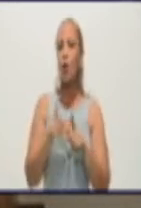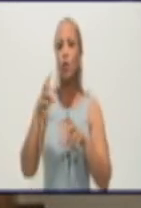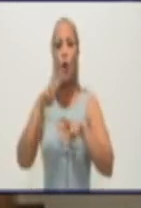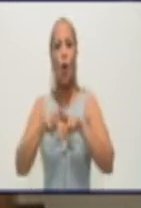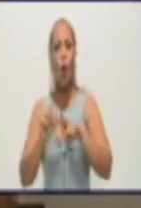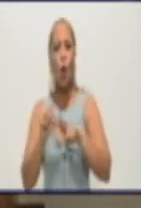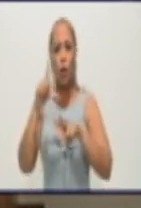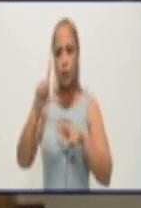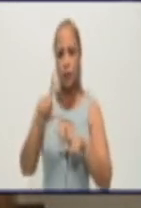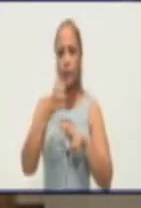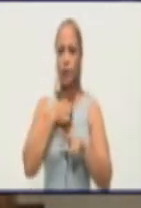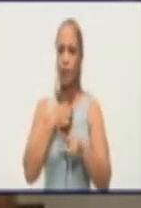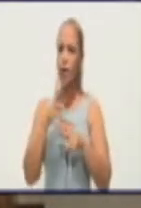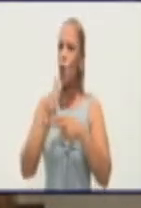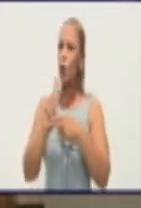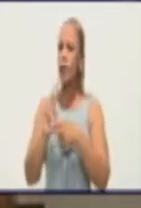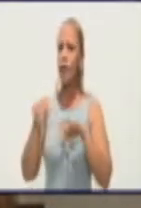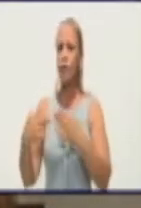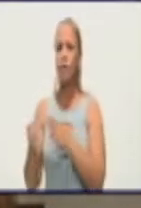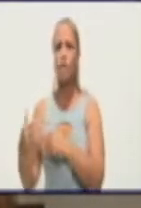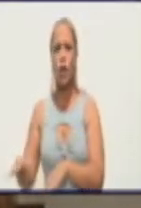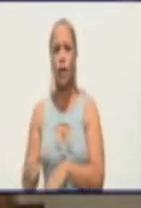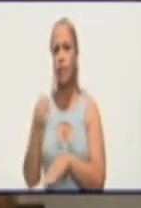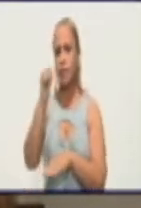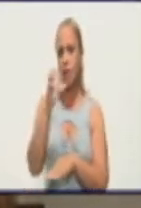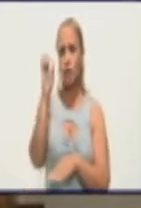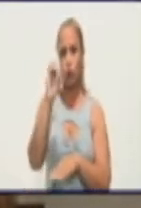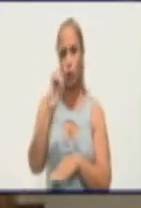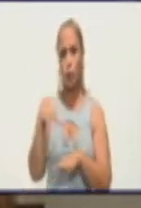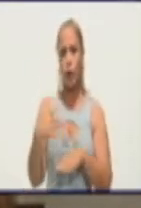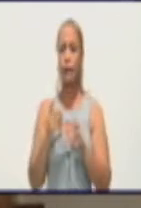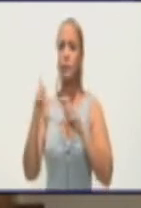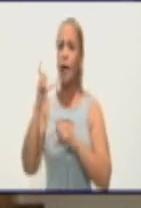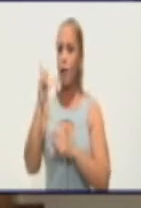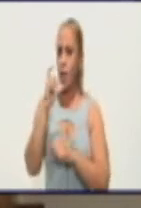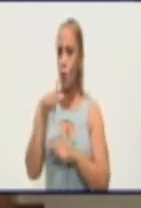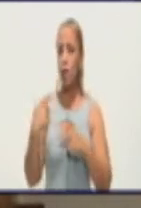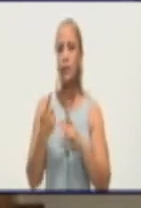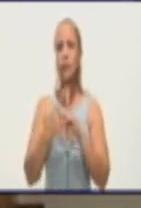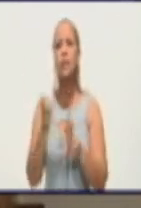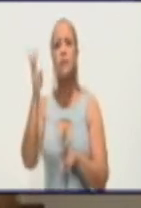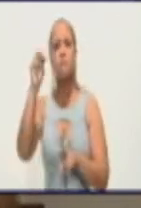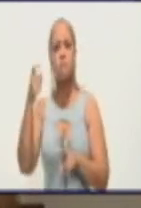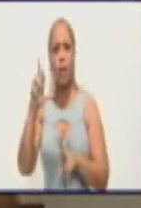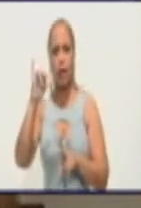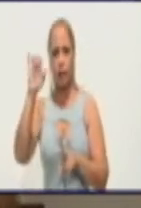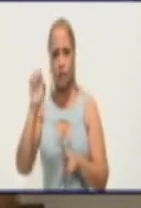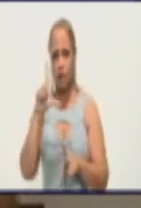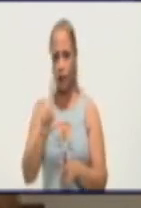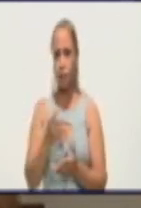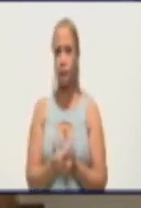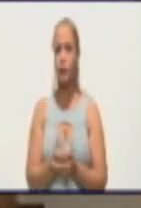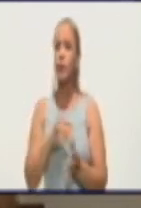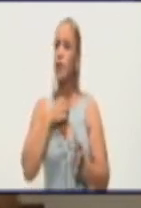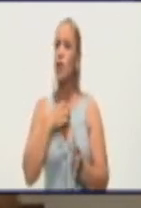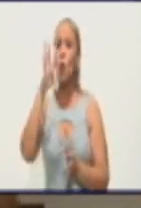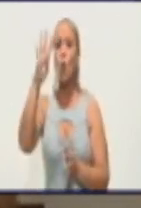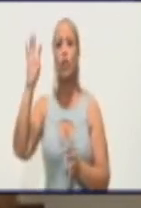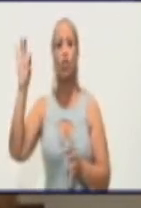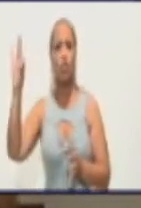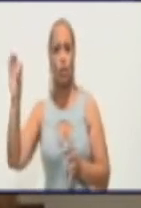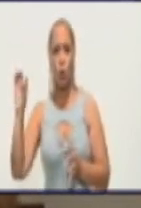tiene unidades fuera todavía rente 10 de octubre de nuevitas camagüey y mariel esto representa 480